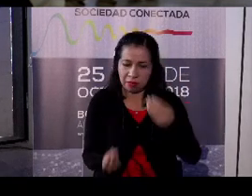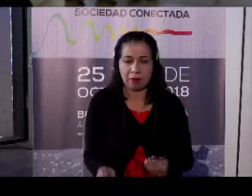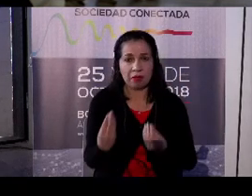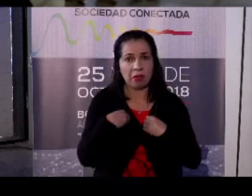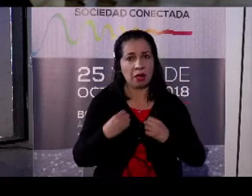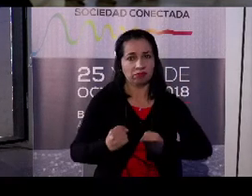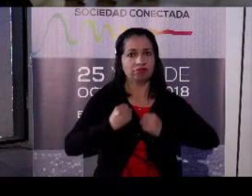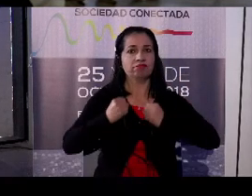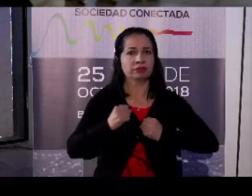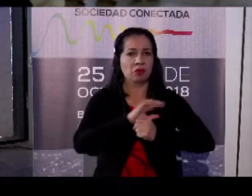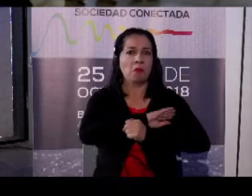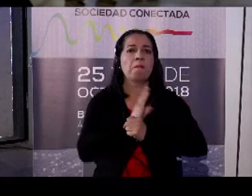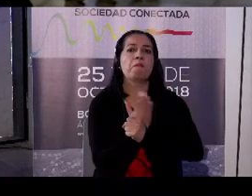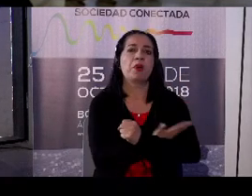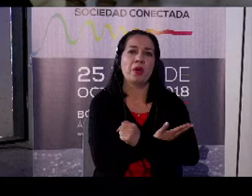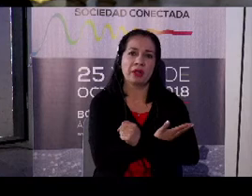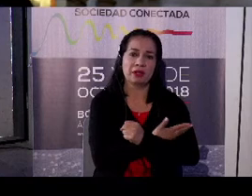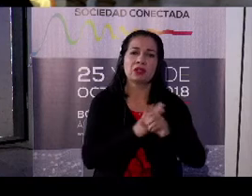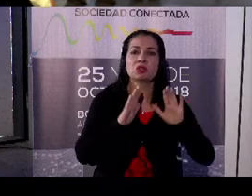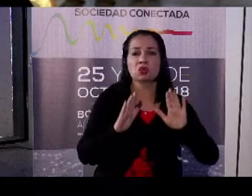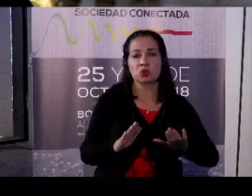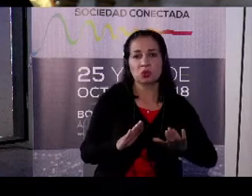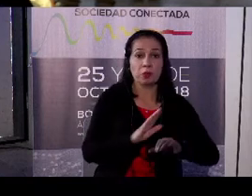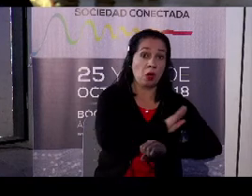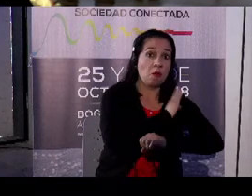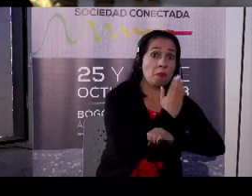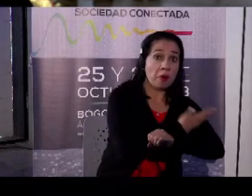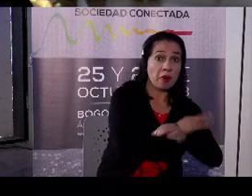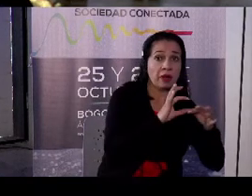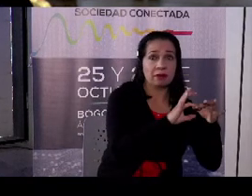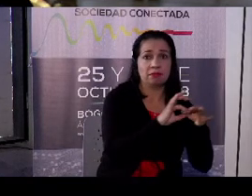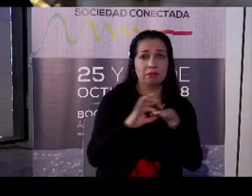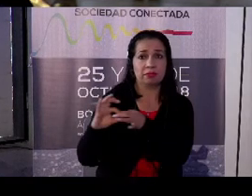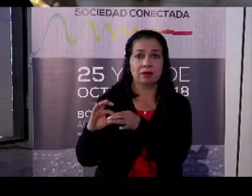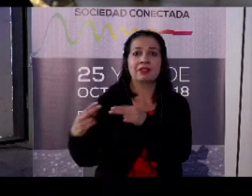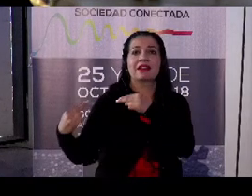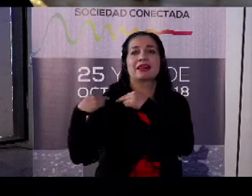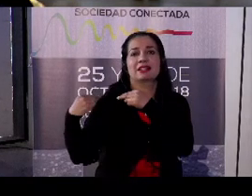y poder también conlleva mucha responsabilidad